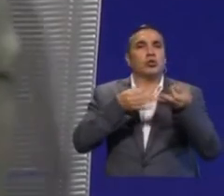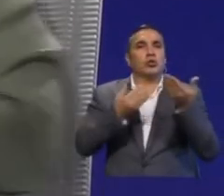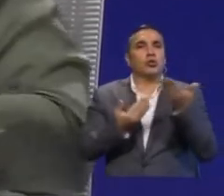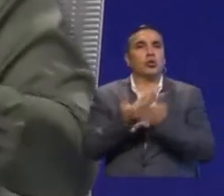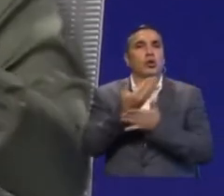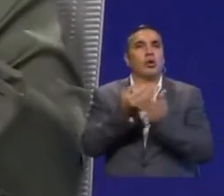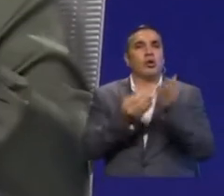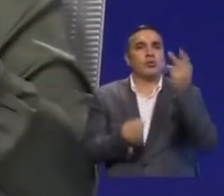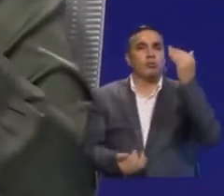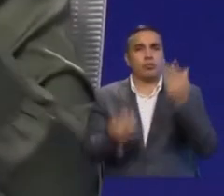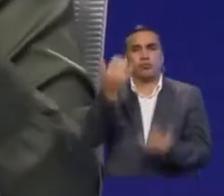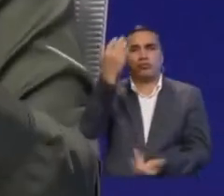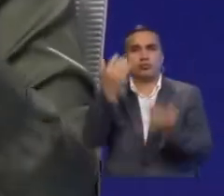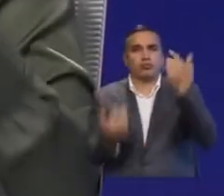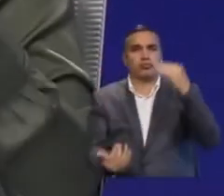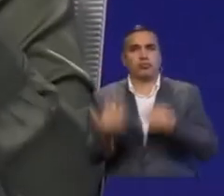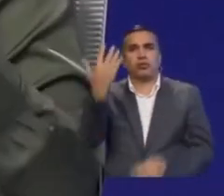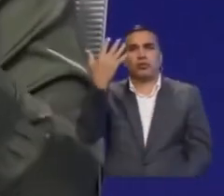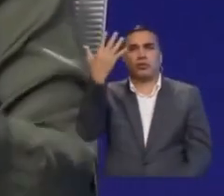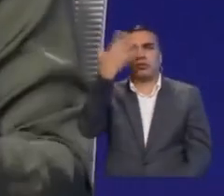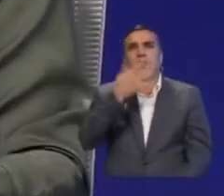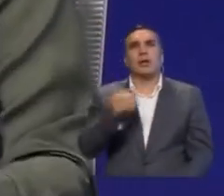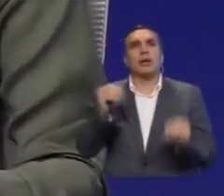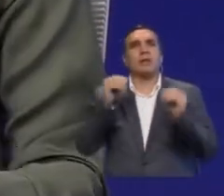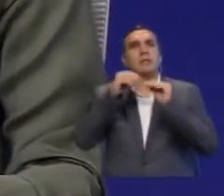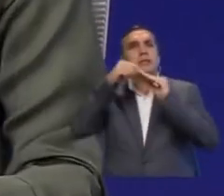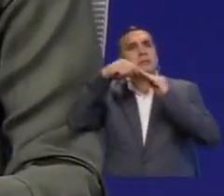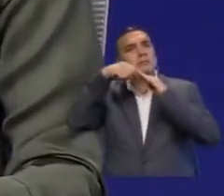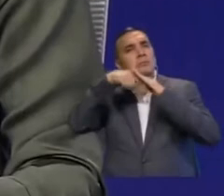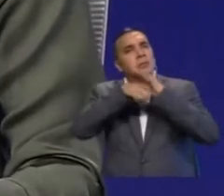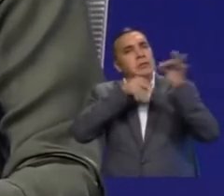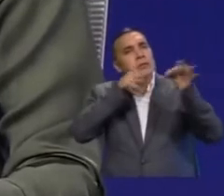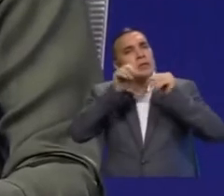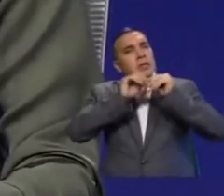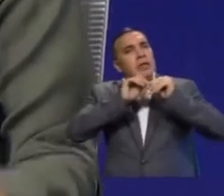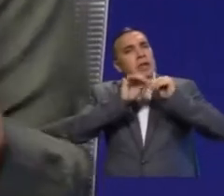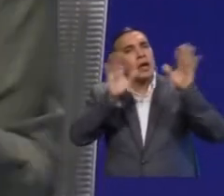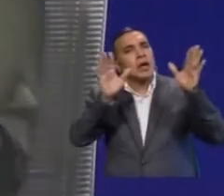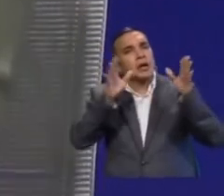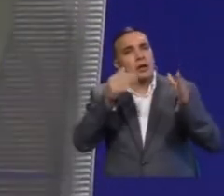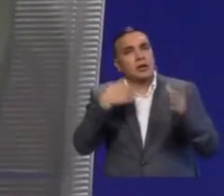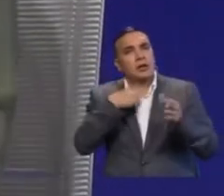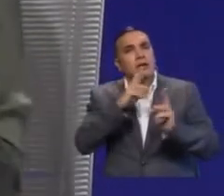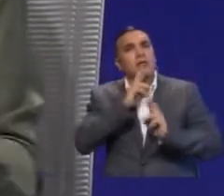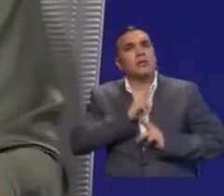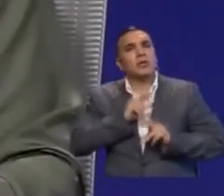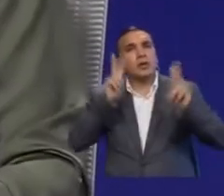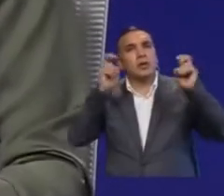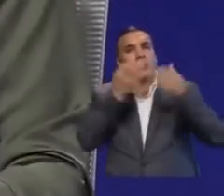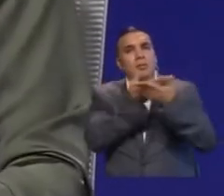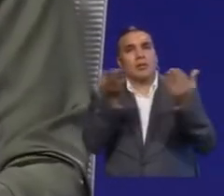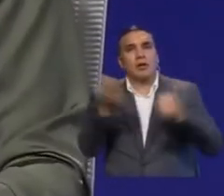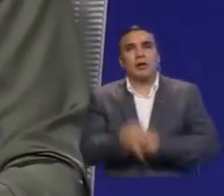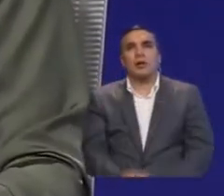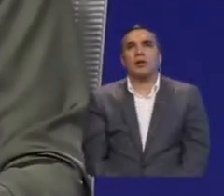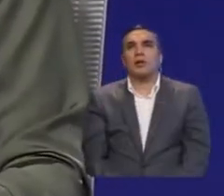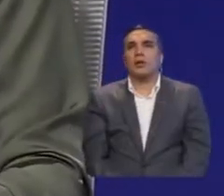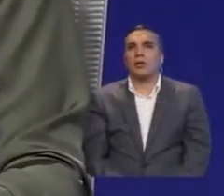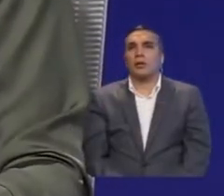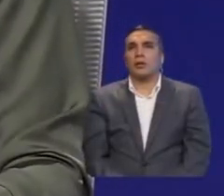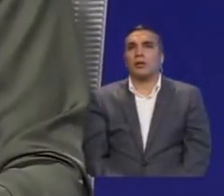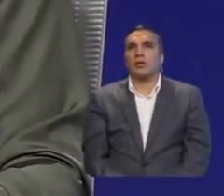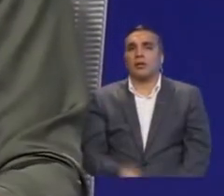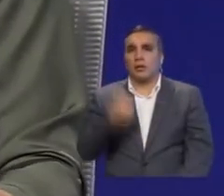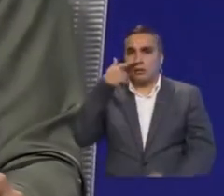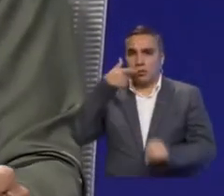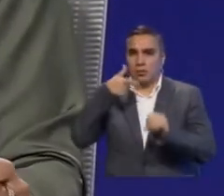de la refinería de Esmeraldas. Quisiera ahondar un poco para su respuesta, obtener su respuesta con respecto a eso. Producimos una